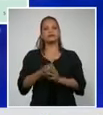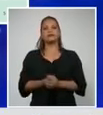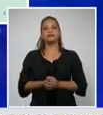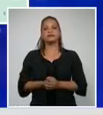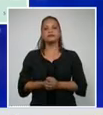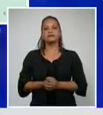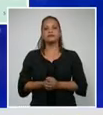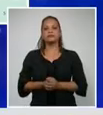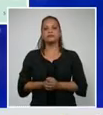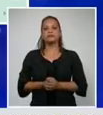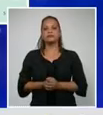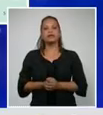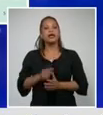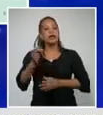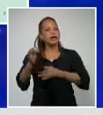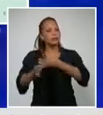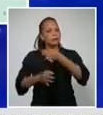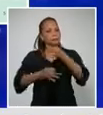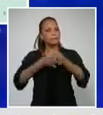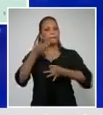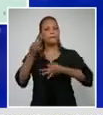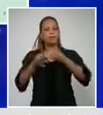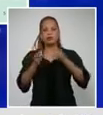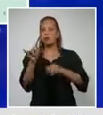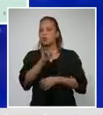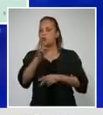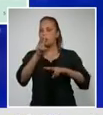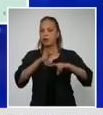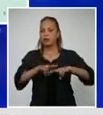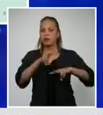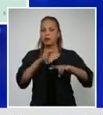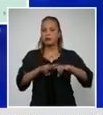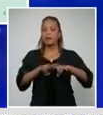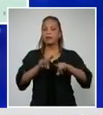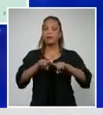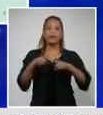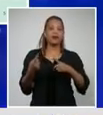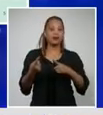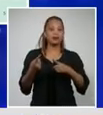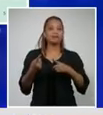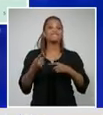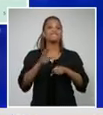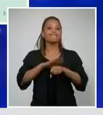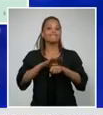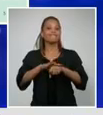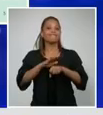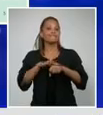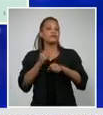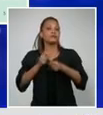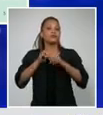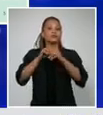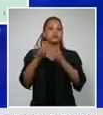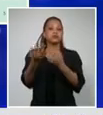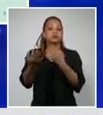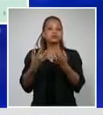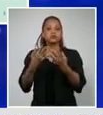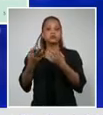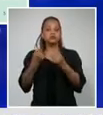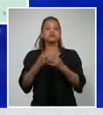también ocurre en La Habana por el movimiento, por la división